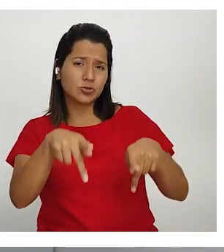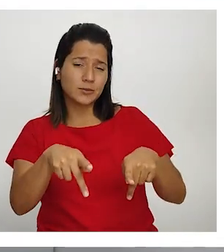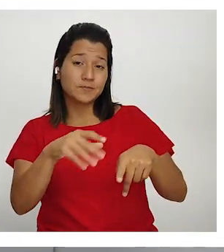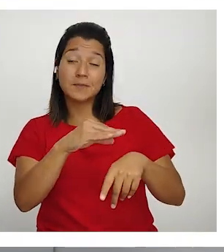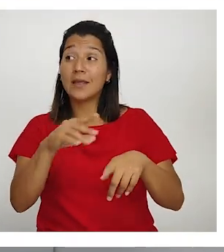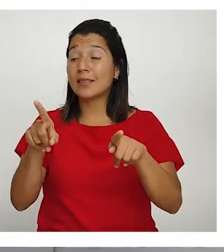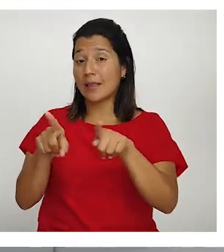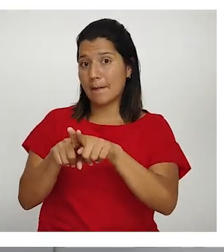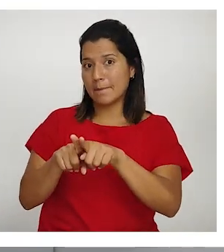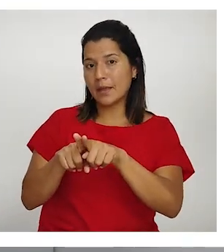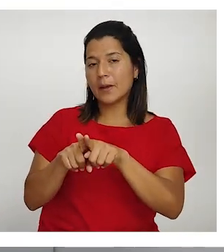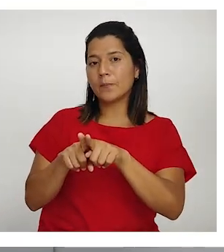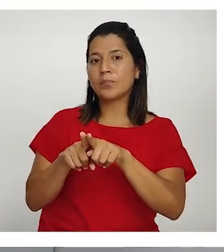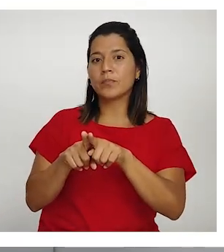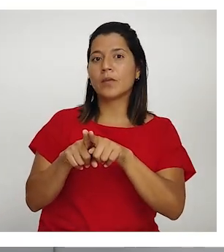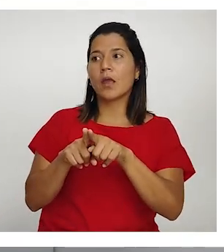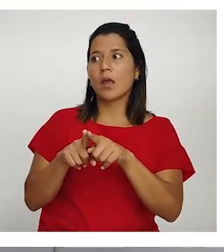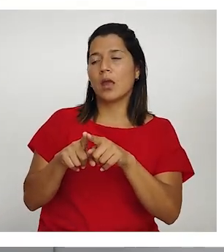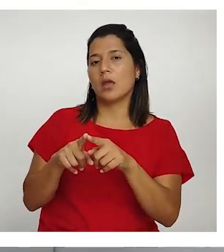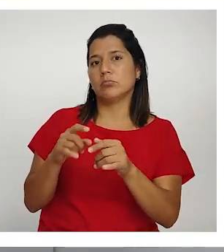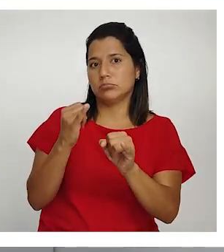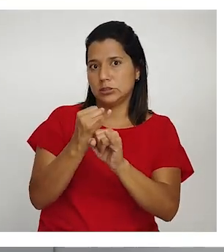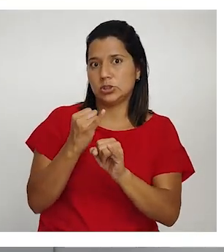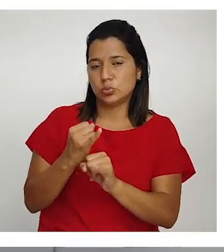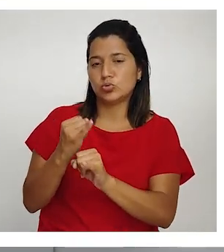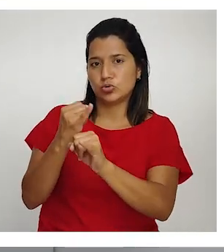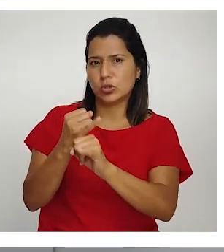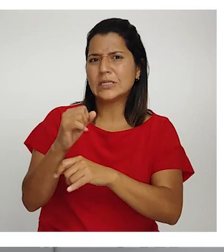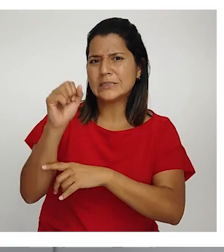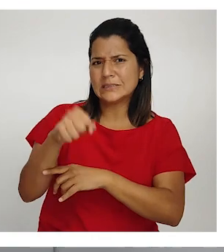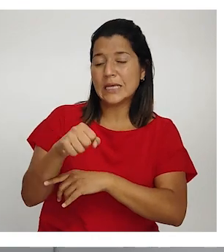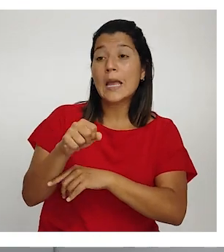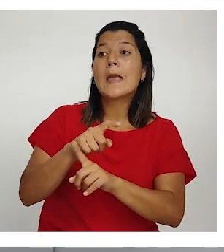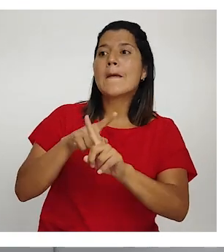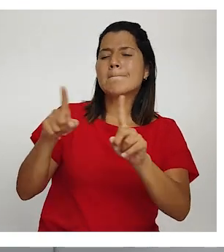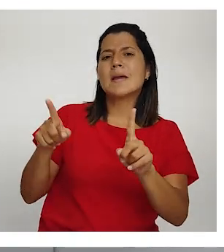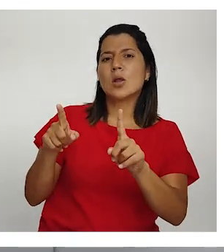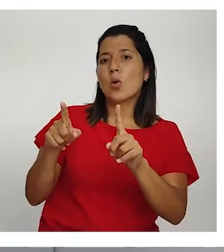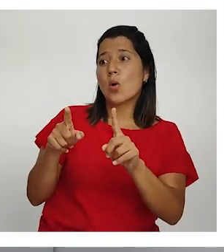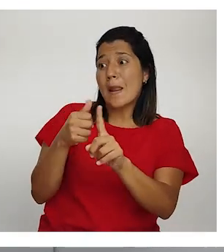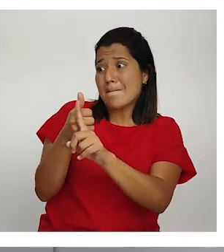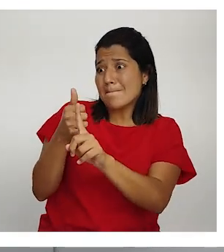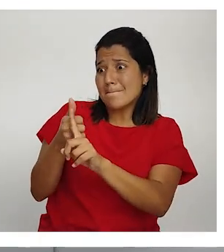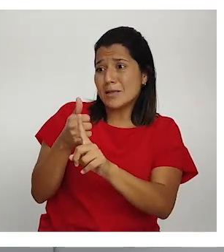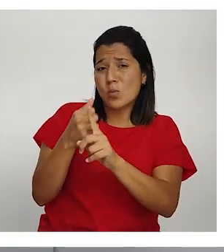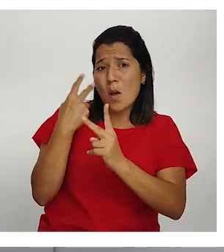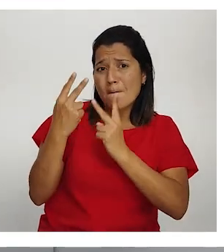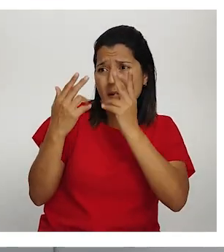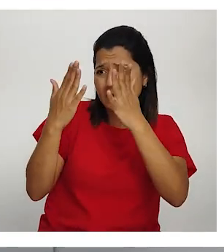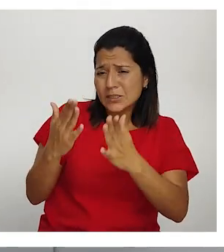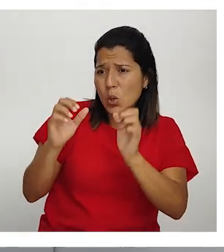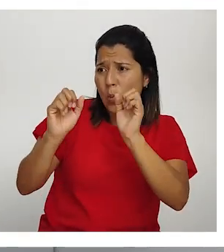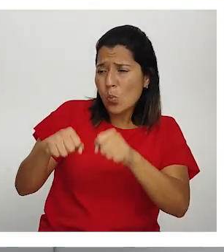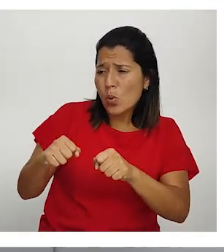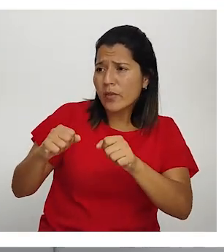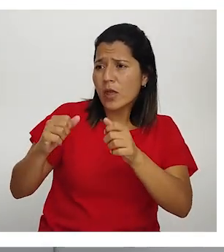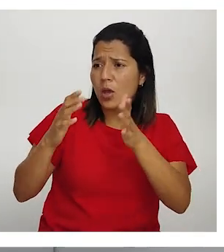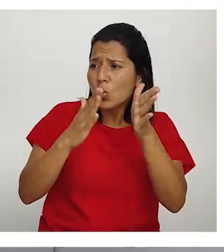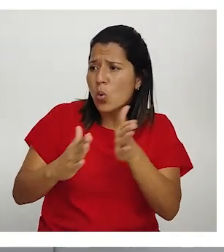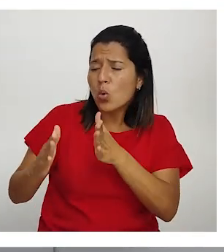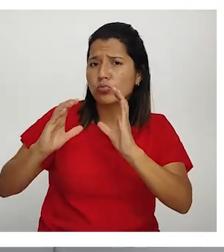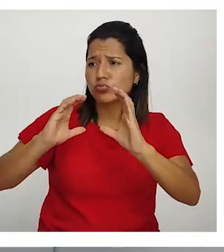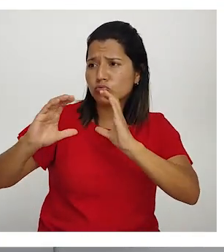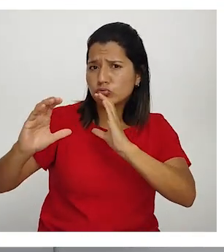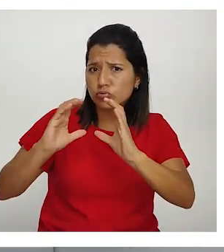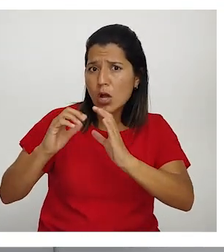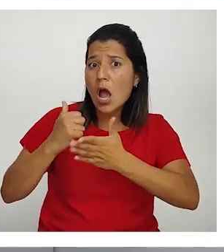solo de mano de las instituciones, doctora, también los mismos vecinos se pueden organizar entre ellos, ayudar tal vez a vecinos que tengan